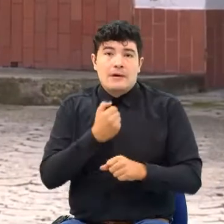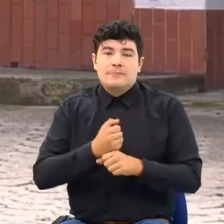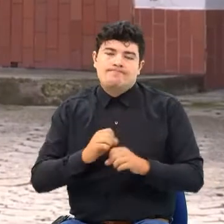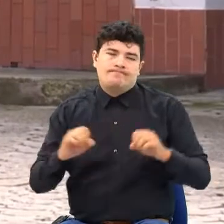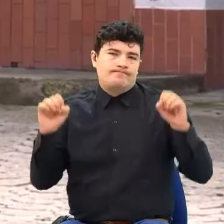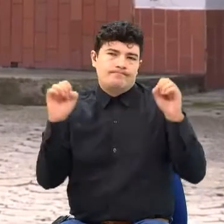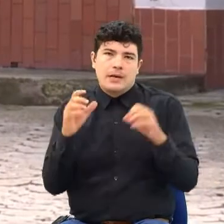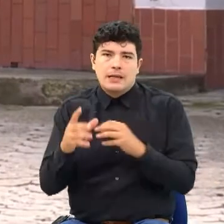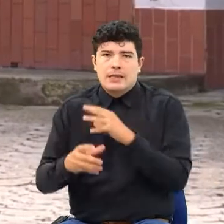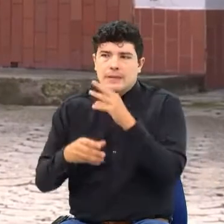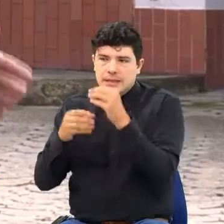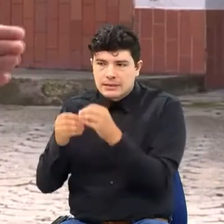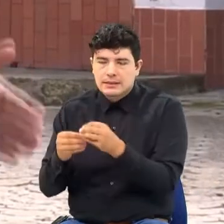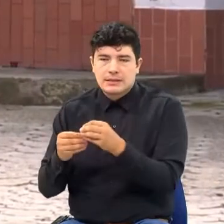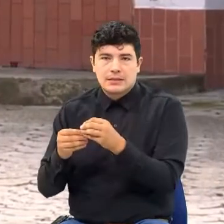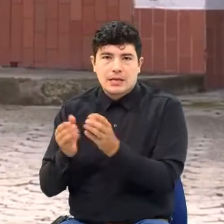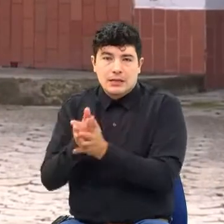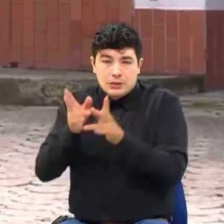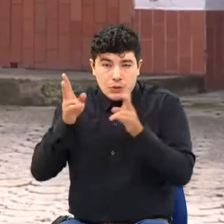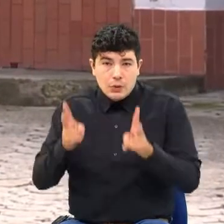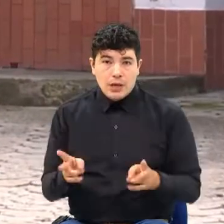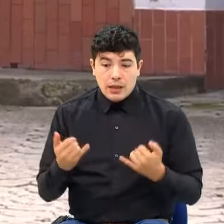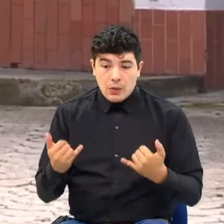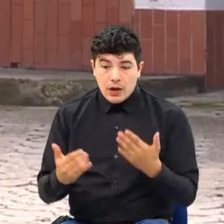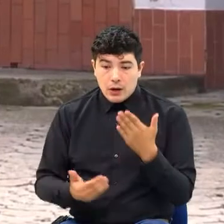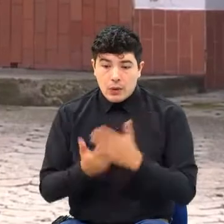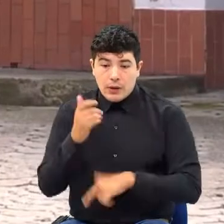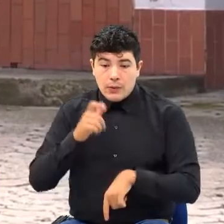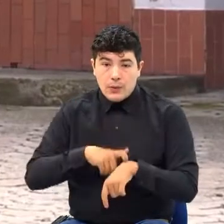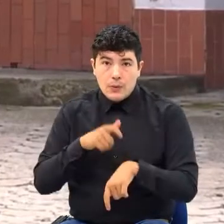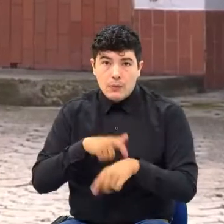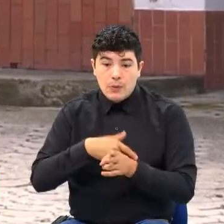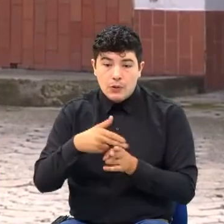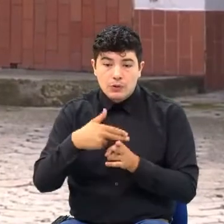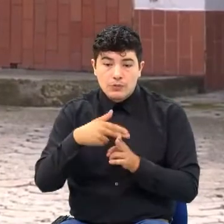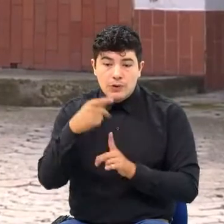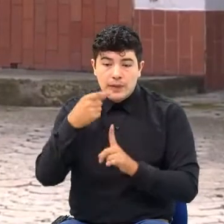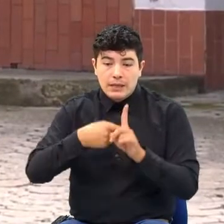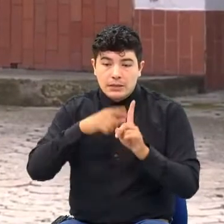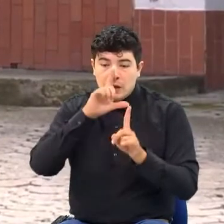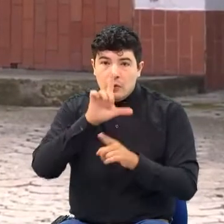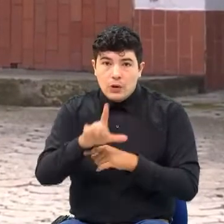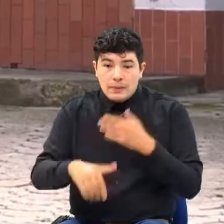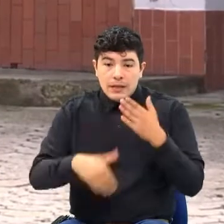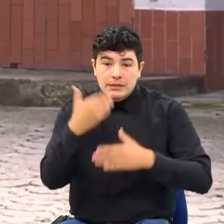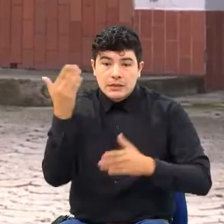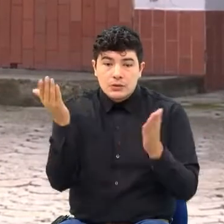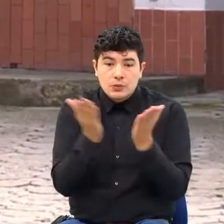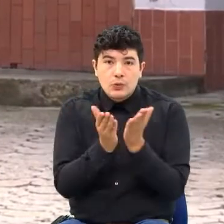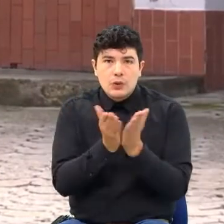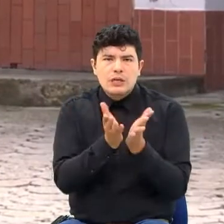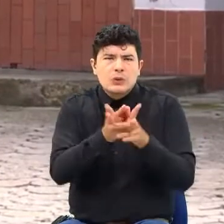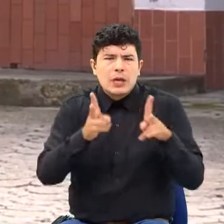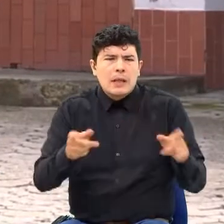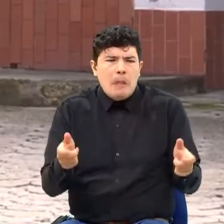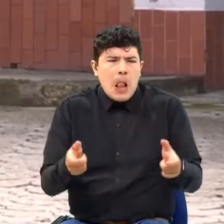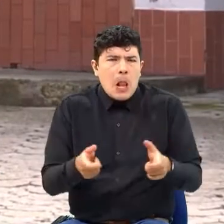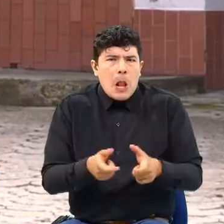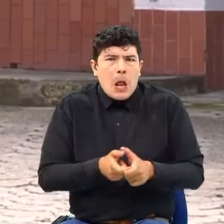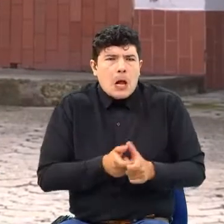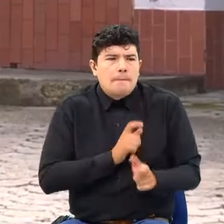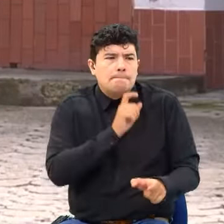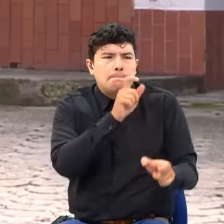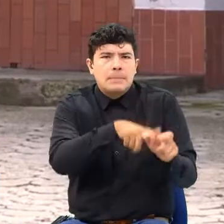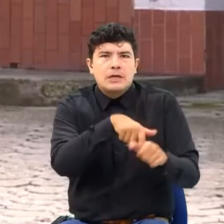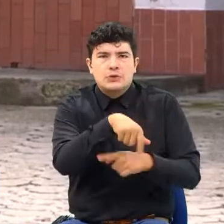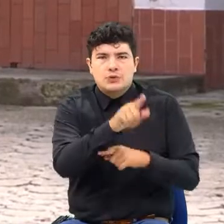pues, llegada de estudiantes a esta nueva temporada que inicia a partir del mes de julio. Pues, ¿cómo ha transcurrido esta situación? En el siguiente